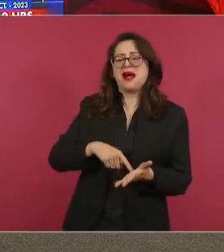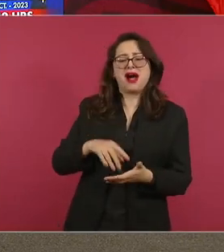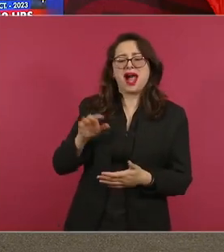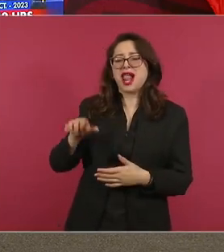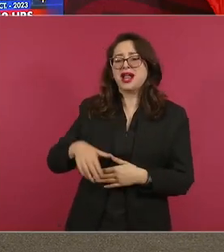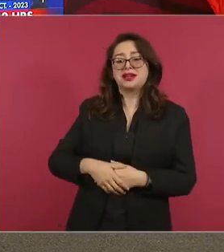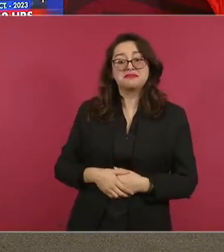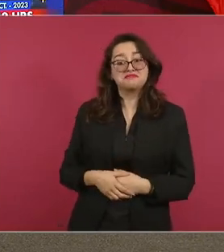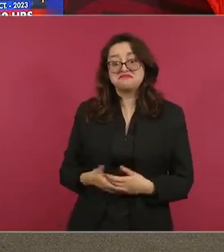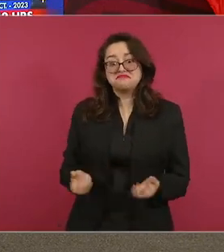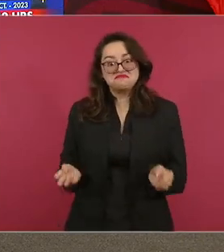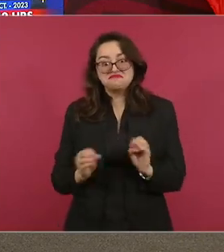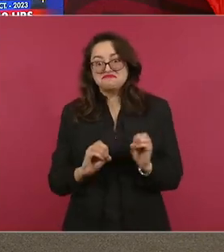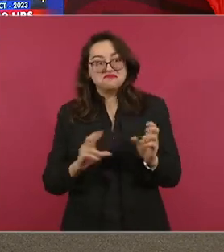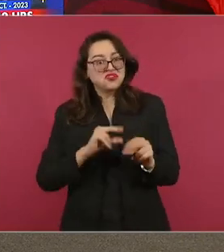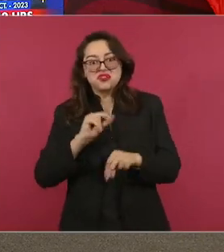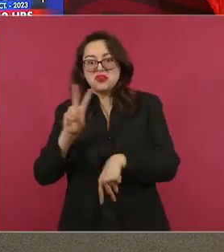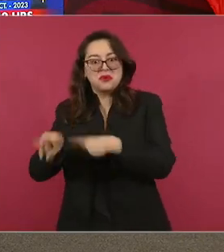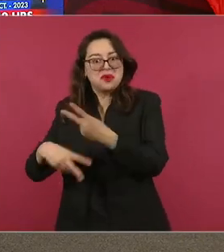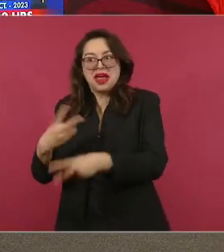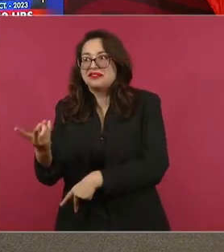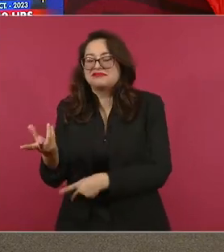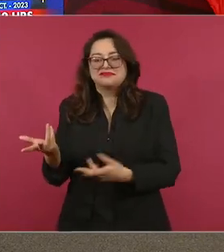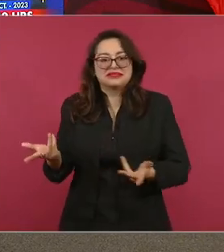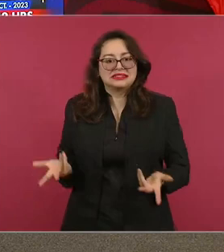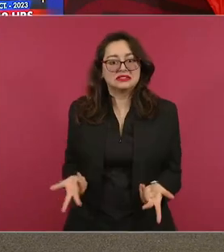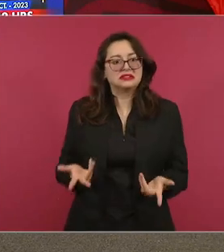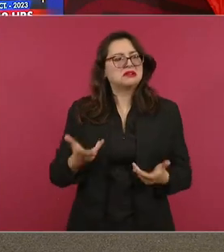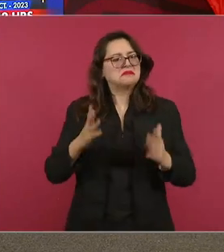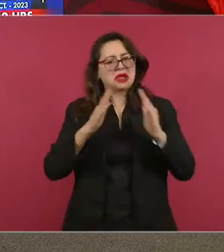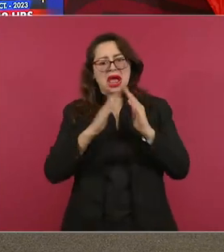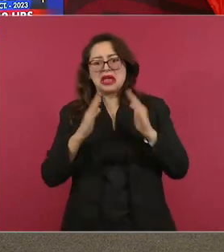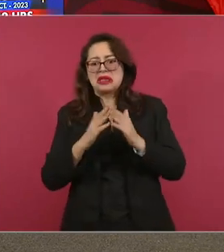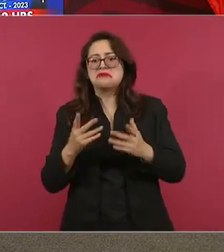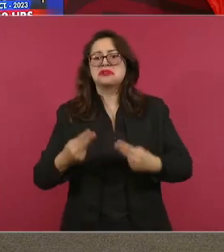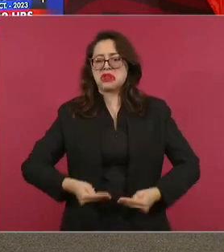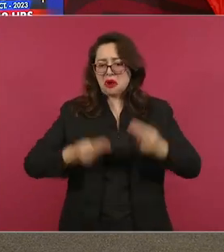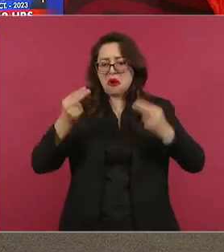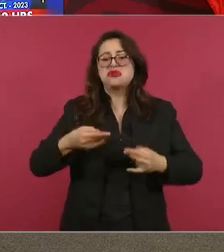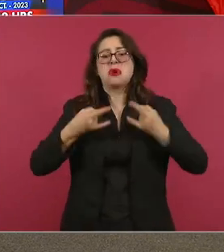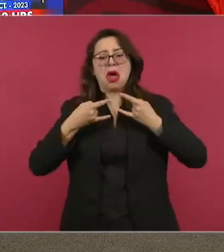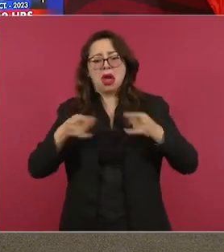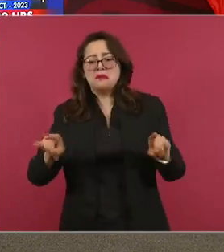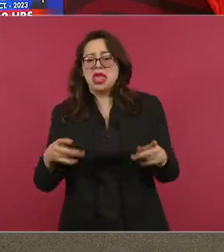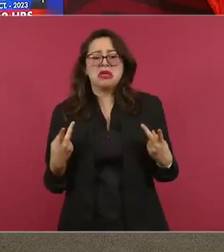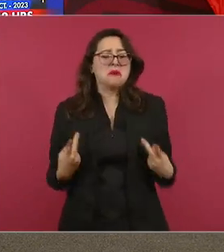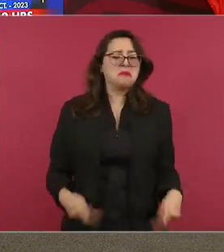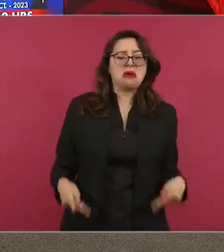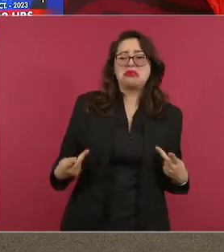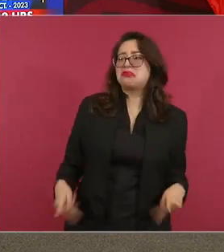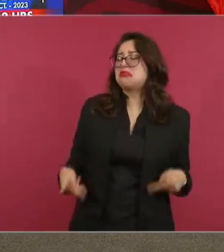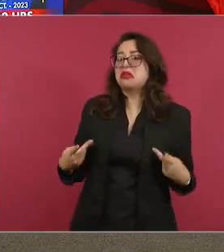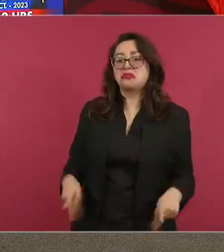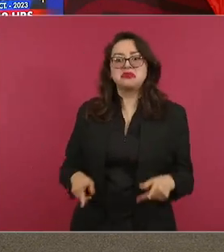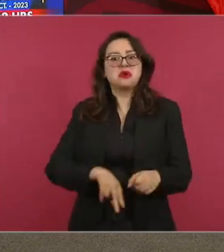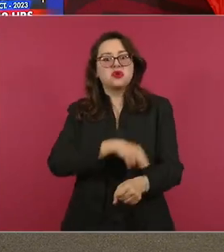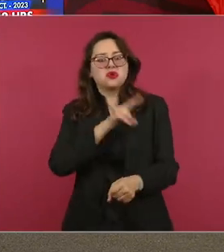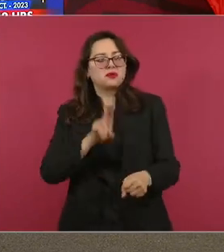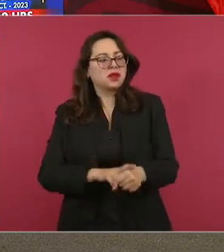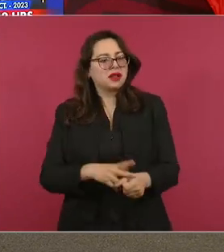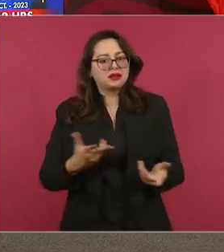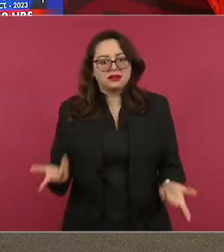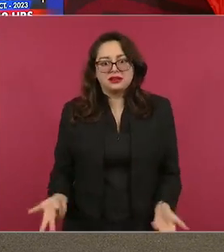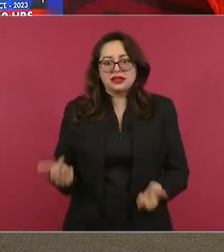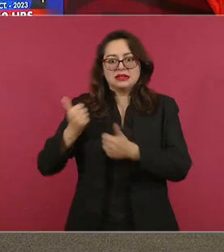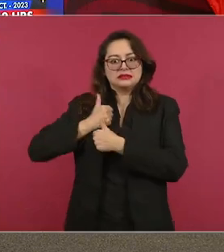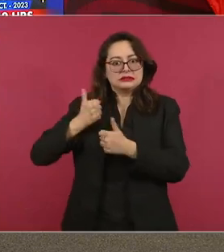momento nadie, Uriel. Cada quien en su casa, vemos negocios todavía abiertos. Hasta hace unos minutos había gente vendiendo elotes. Es por eso que pues